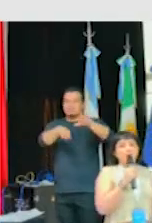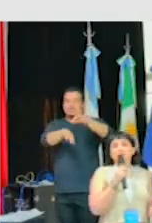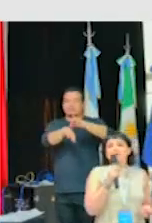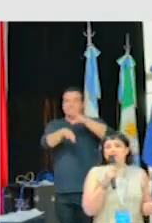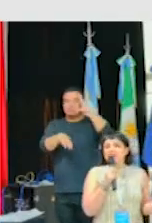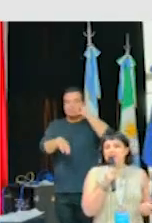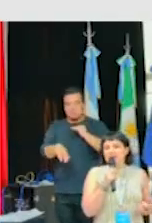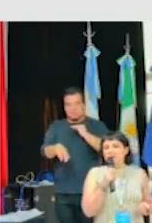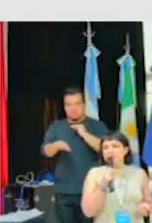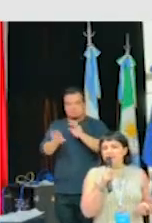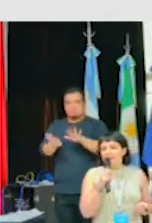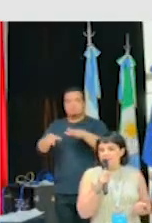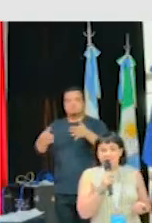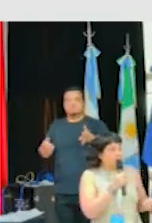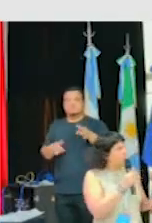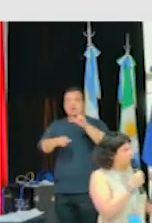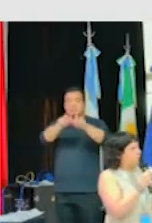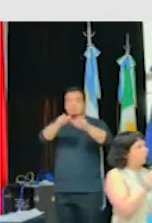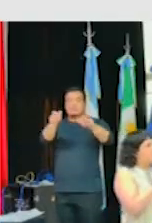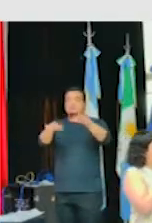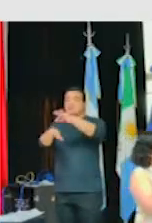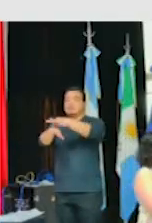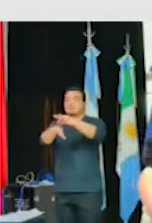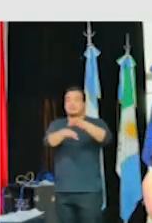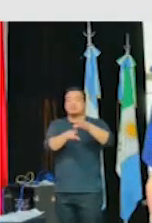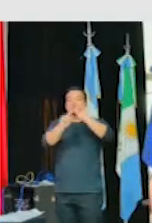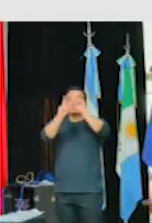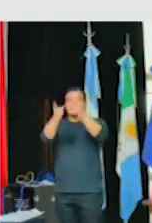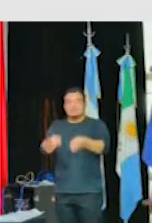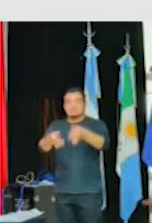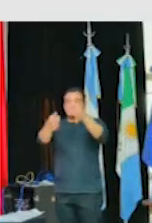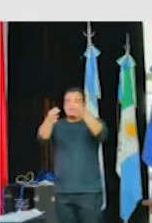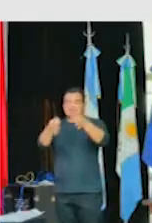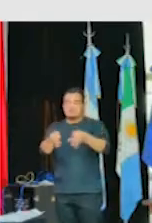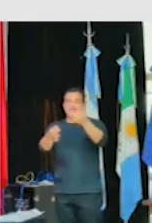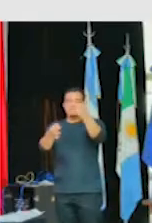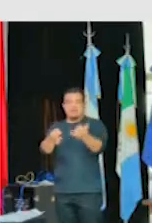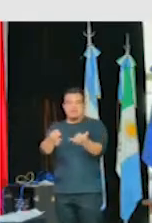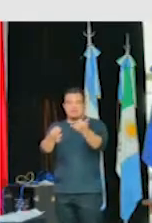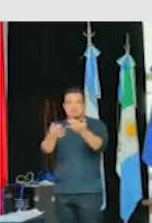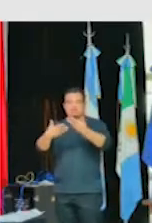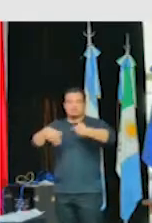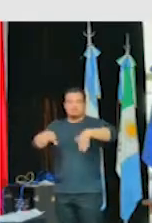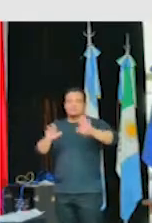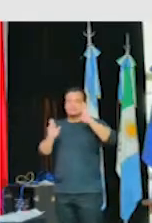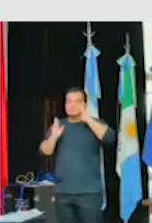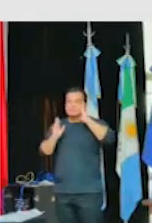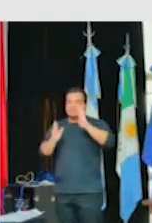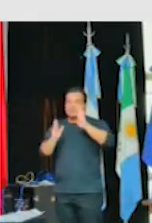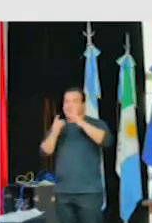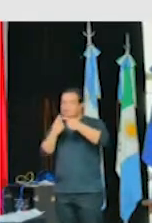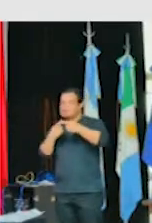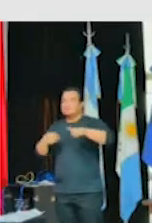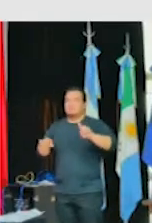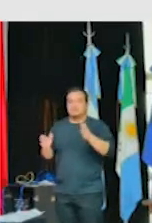Entonces, nosotros también tenemos dignidad, ¿sí? Entonces, la dignidad también se puede plantear desde otro punto de vista. Y acá